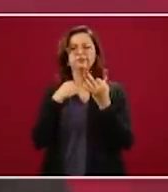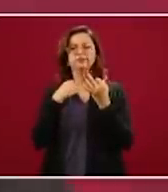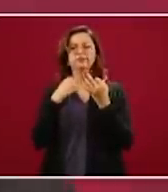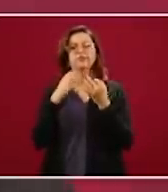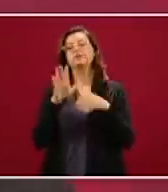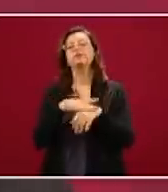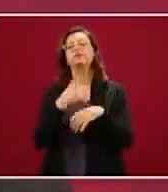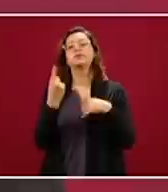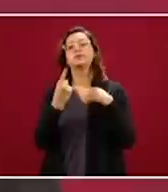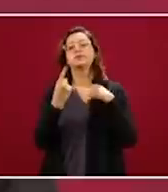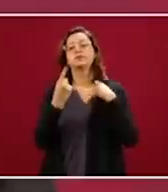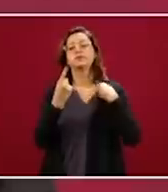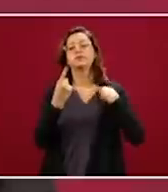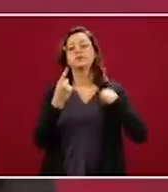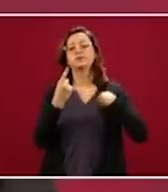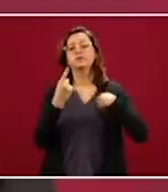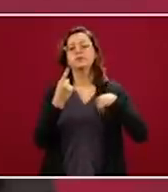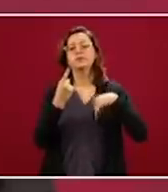porque